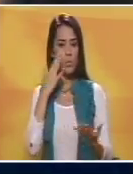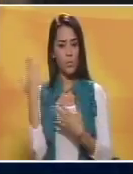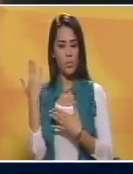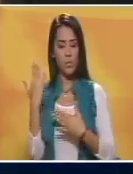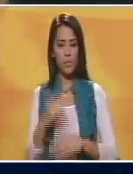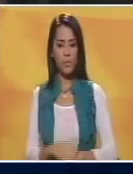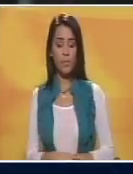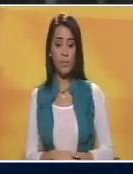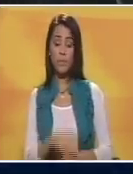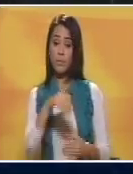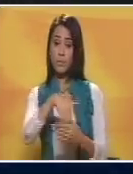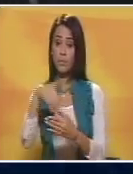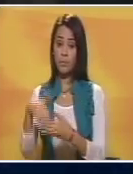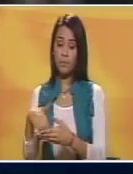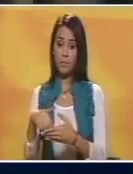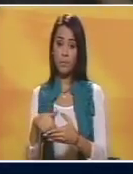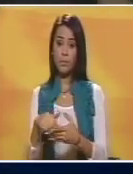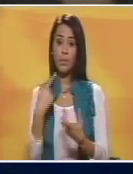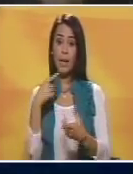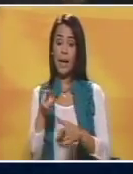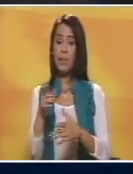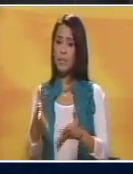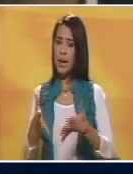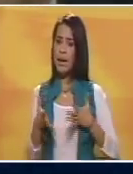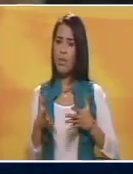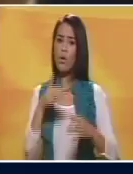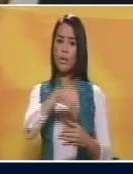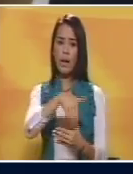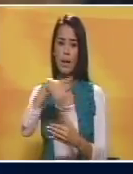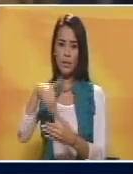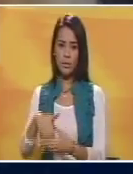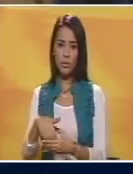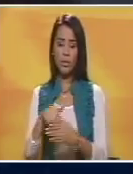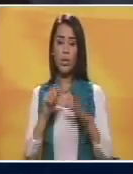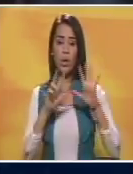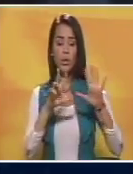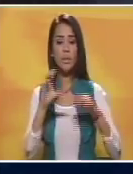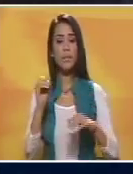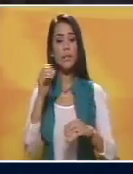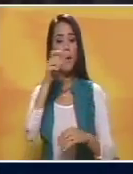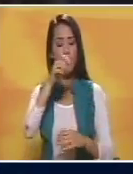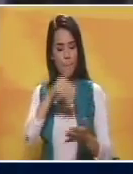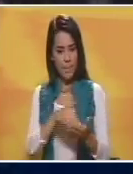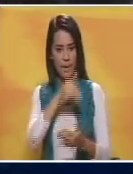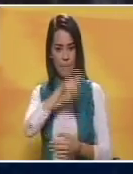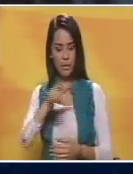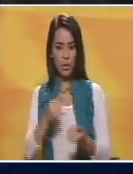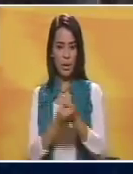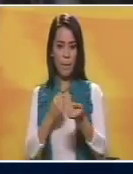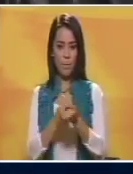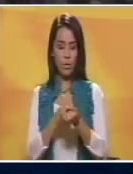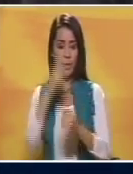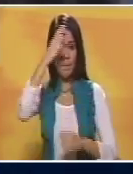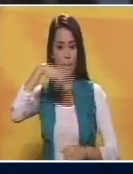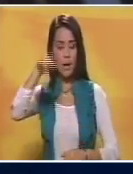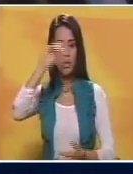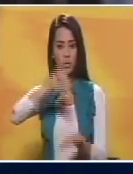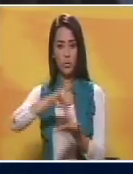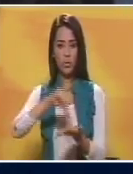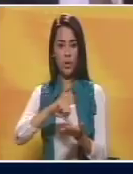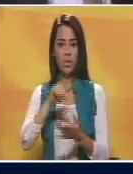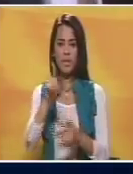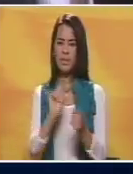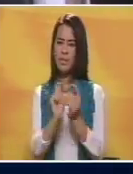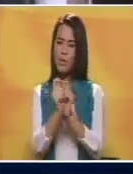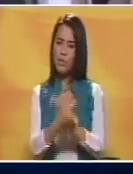la intención de voto, se proclamó ganador de las elecciones ante 80,000 seguidores en Ciudad de México y aseguró que transformará a la